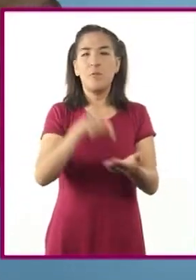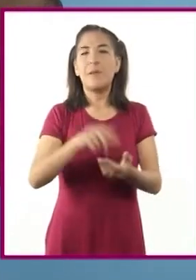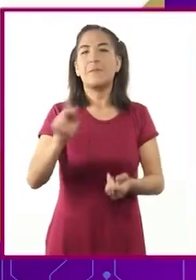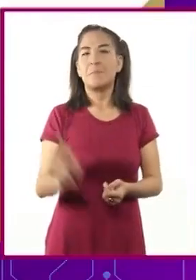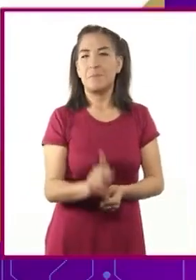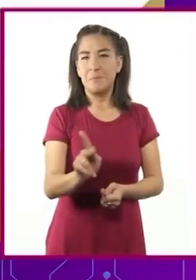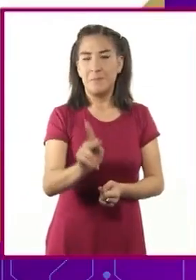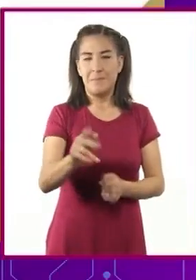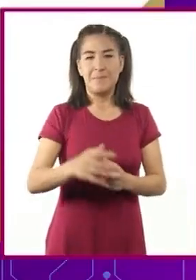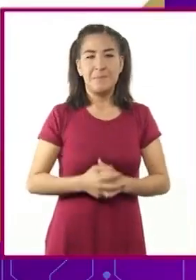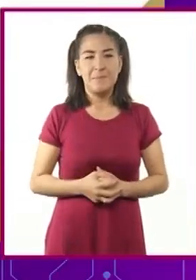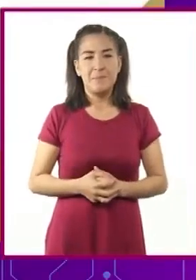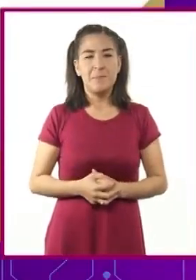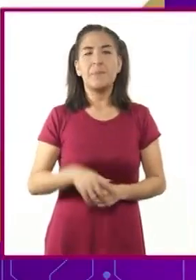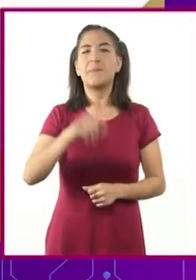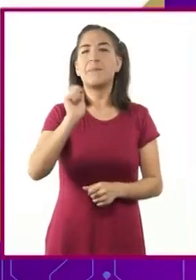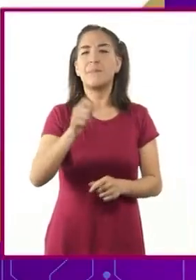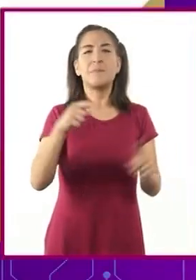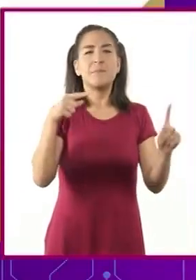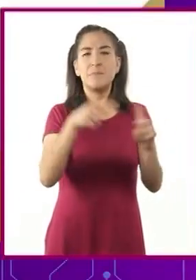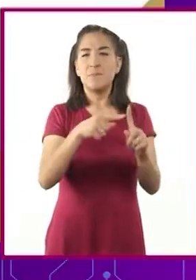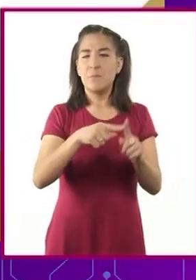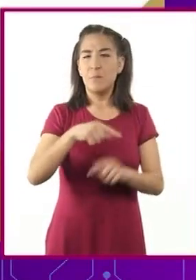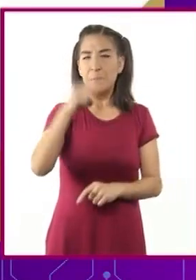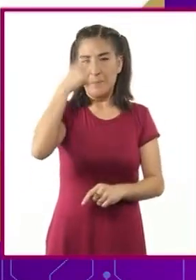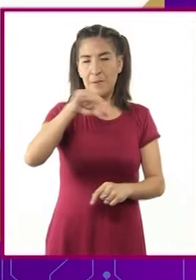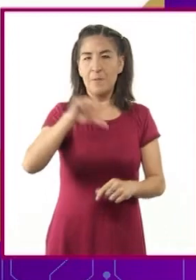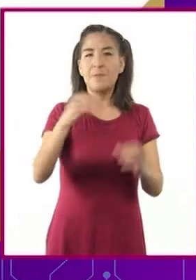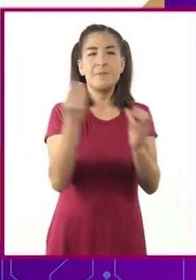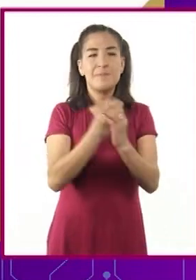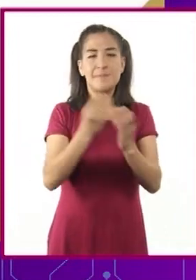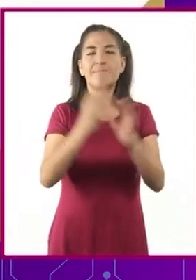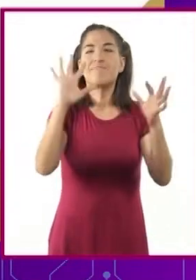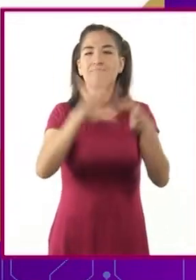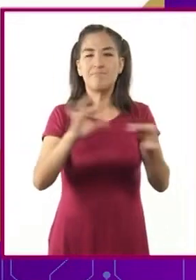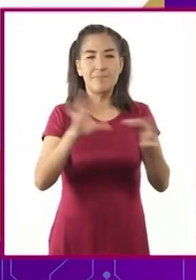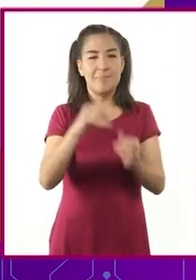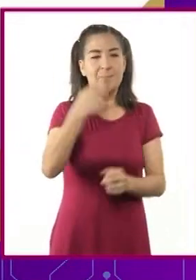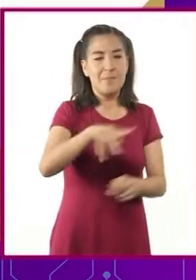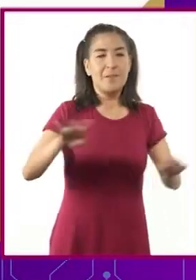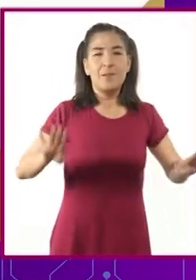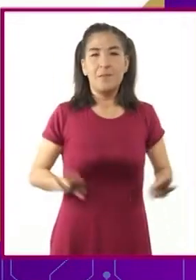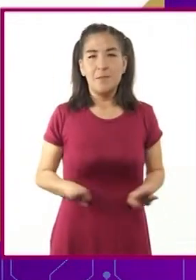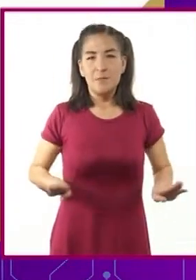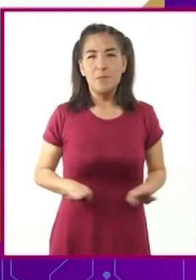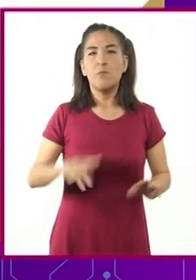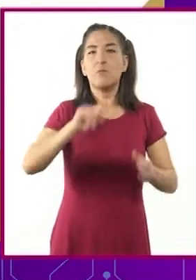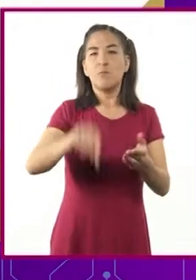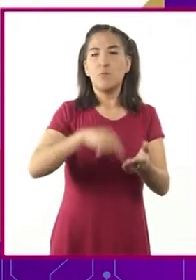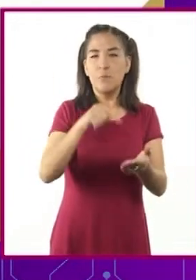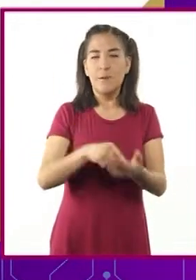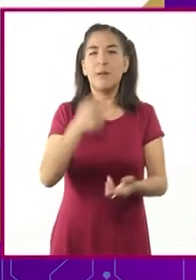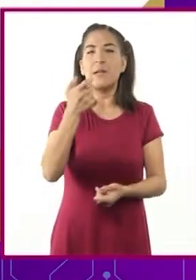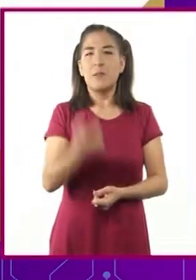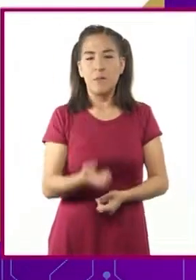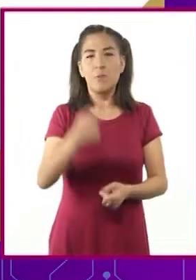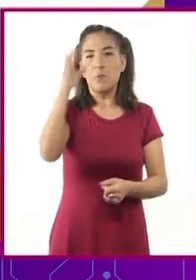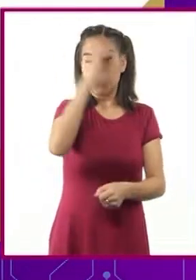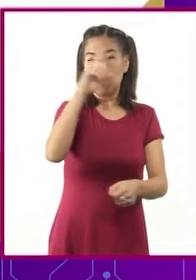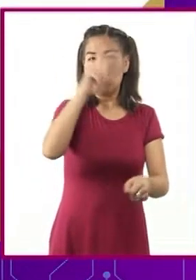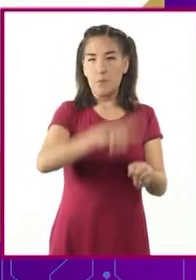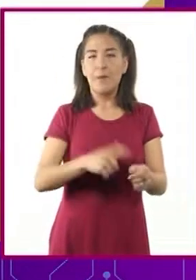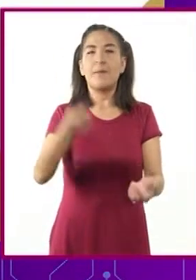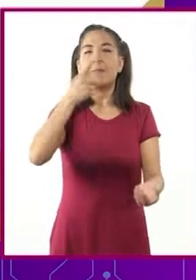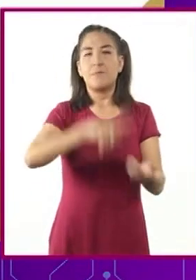rurales. El propósito de la sesión es explicar las características demográficas, económicas y culturales